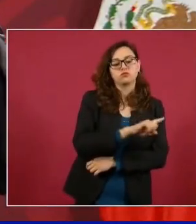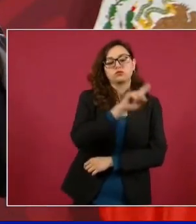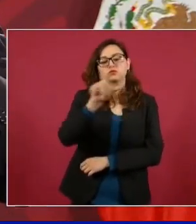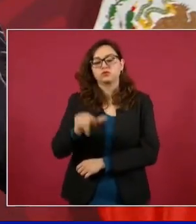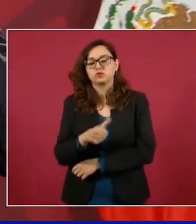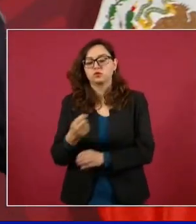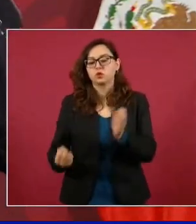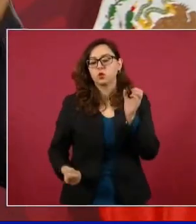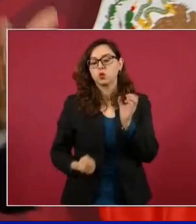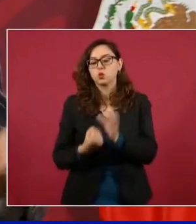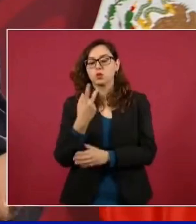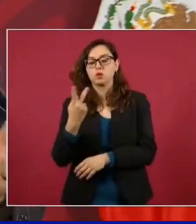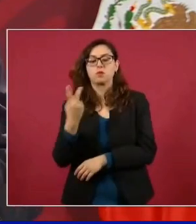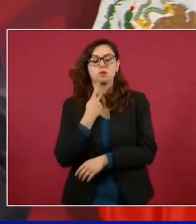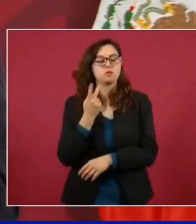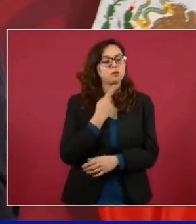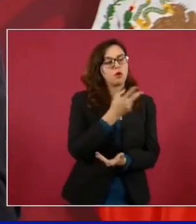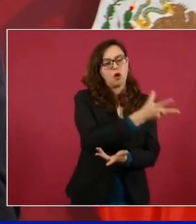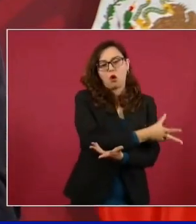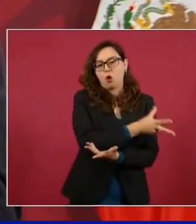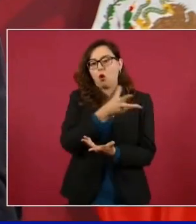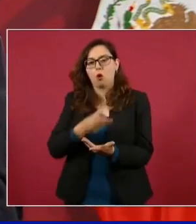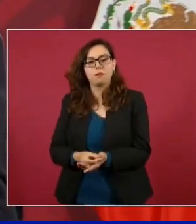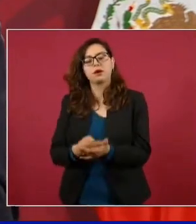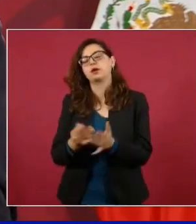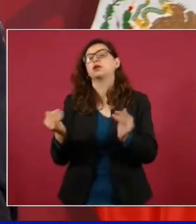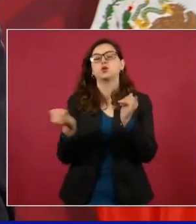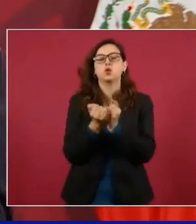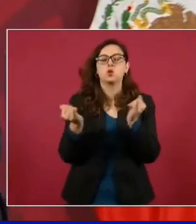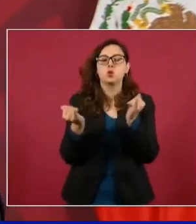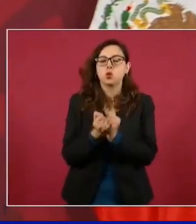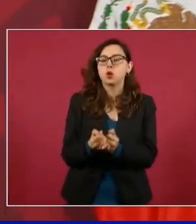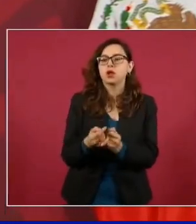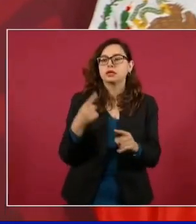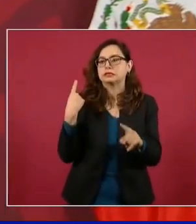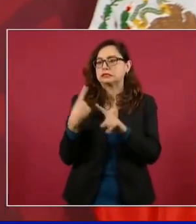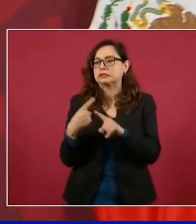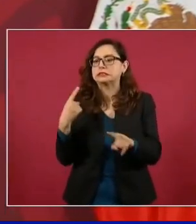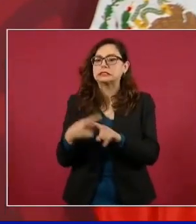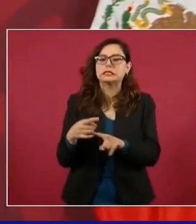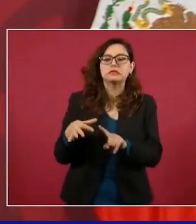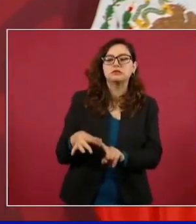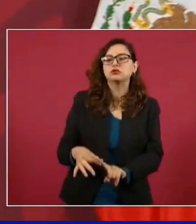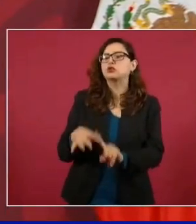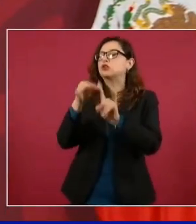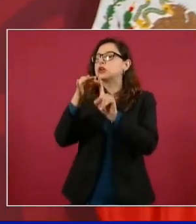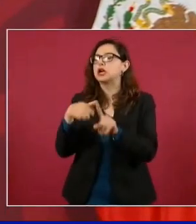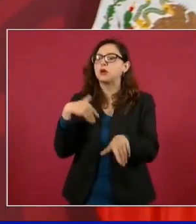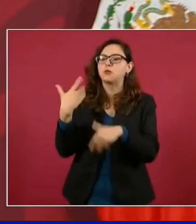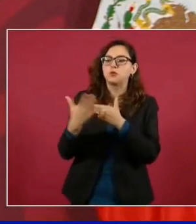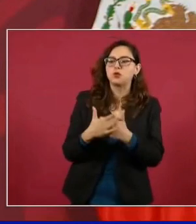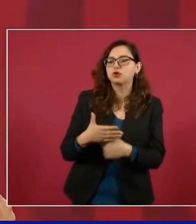de ahí viene la simulación de que se respeta la Constitución